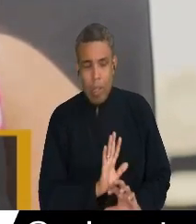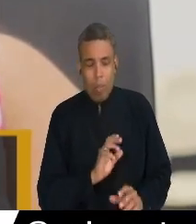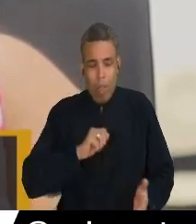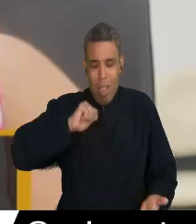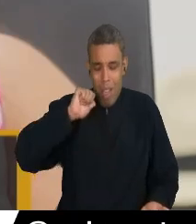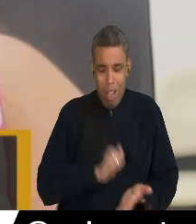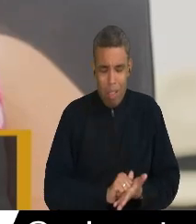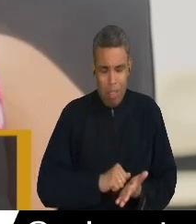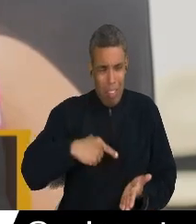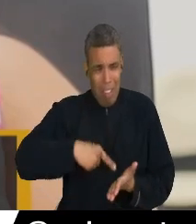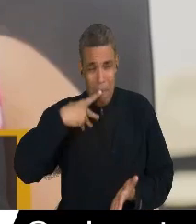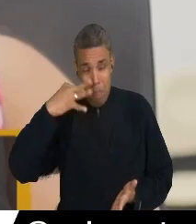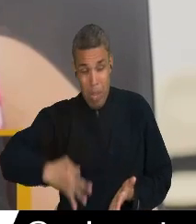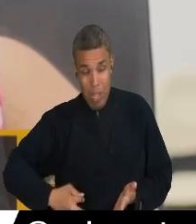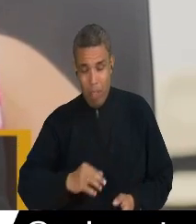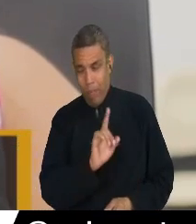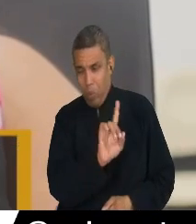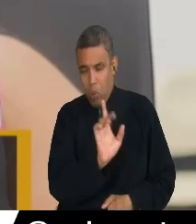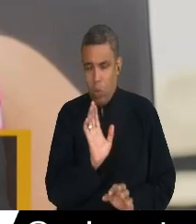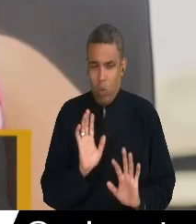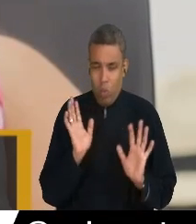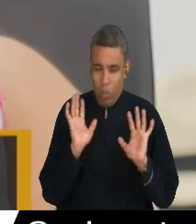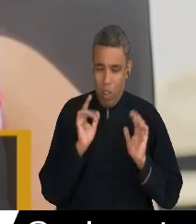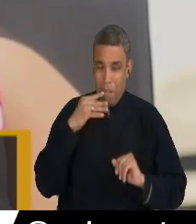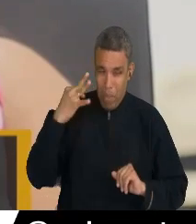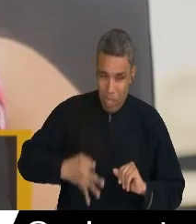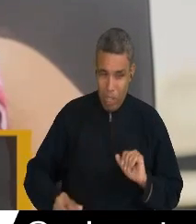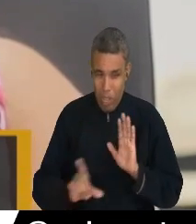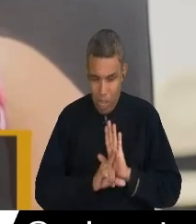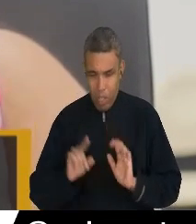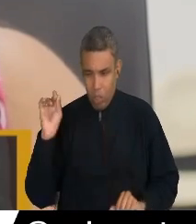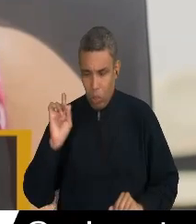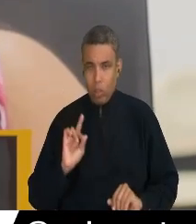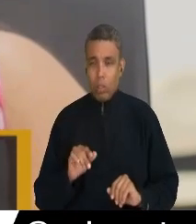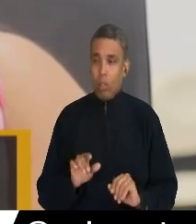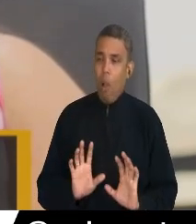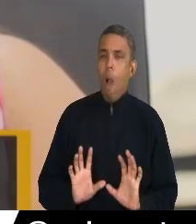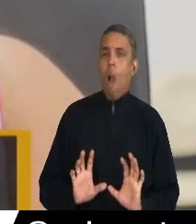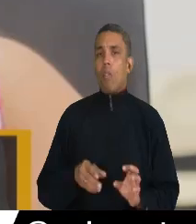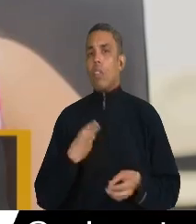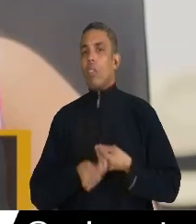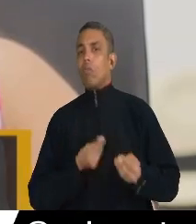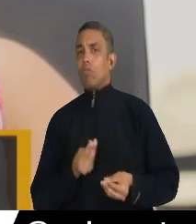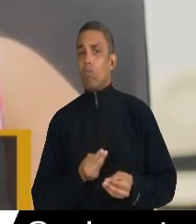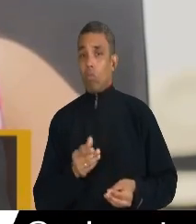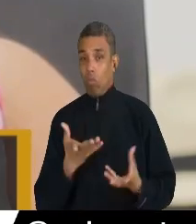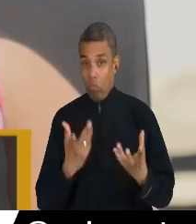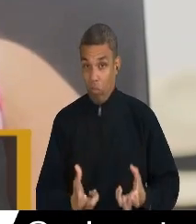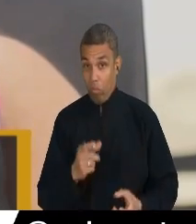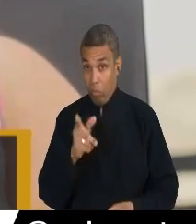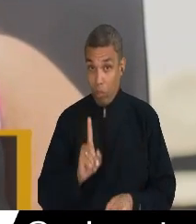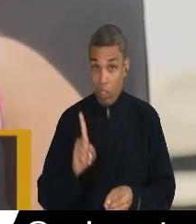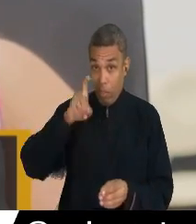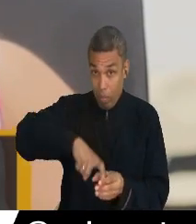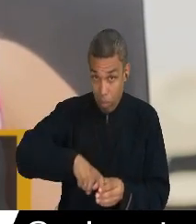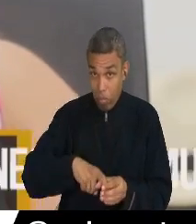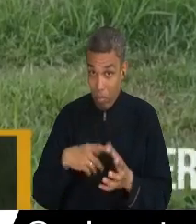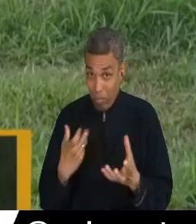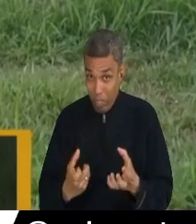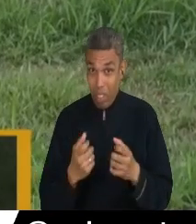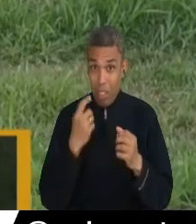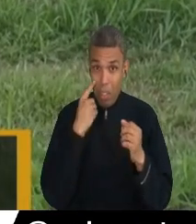proceso de querer adquirir vivienda tendrá cada persona que inscribirse y poder revisar los requisitos que tiene para poder acceder a estos proyectos